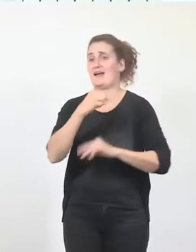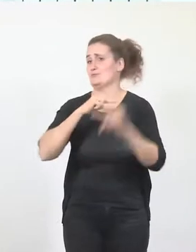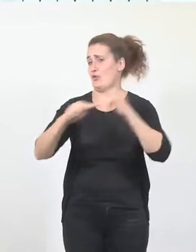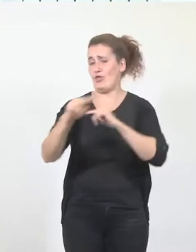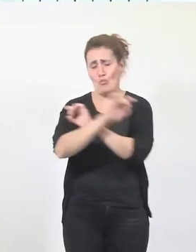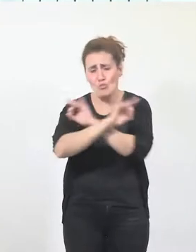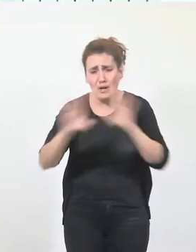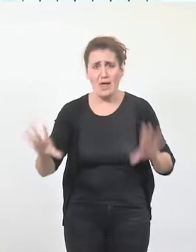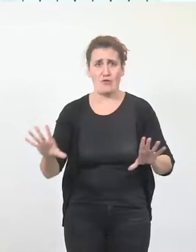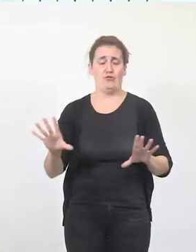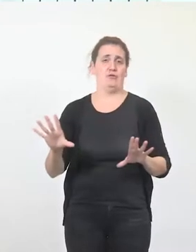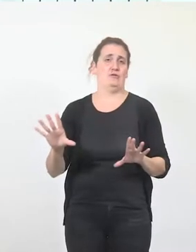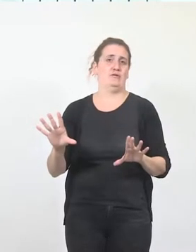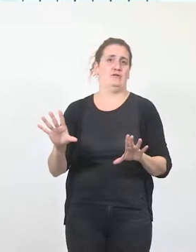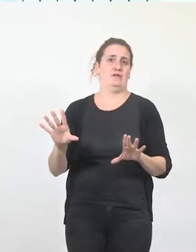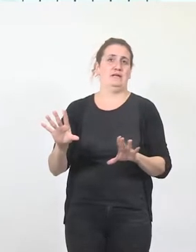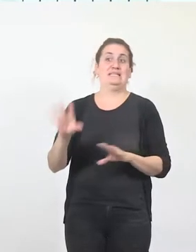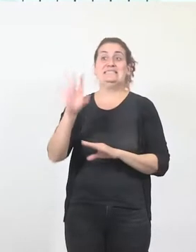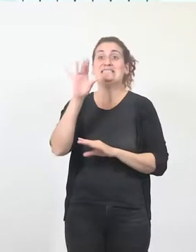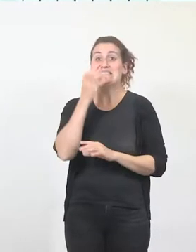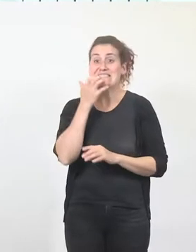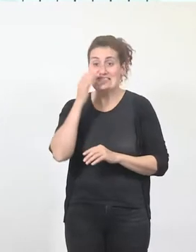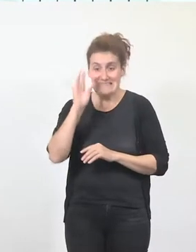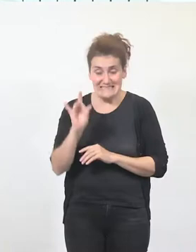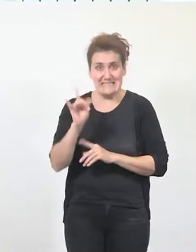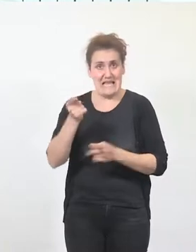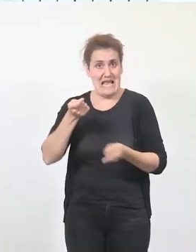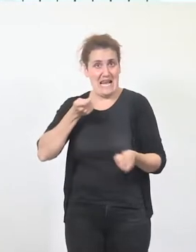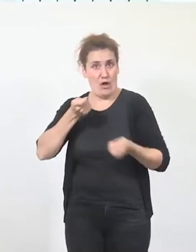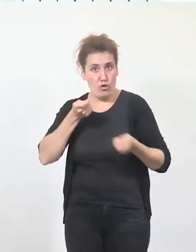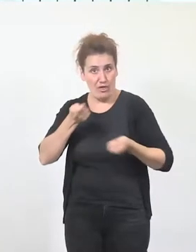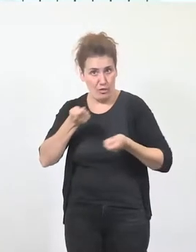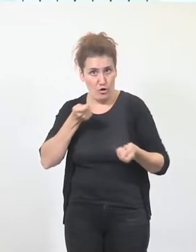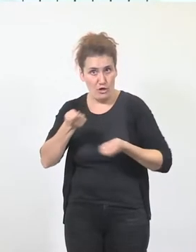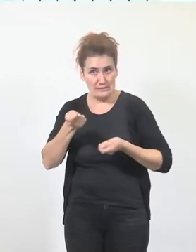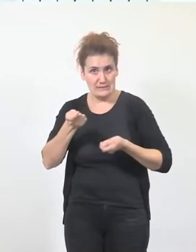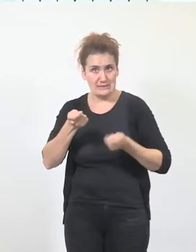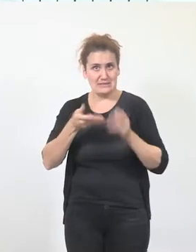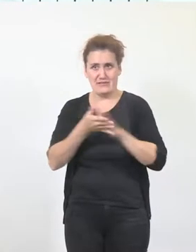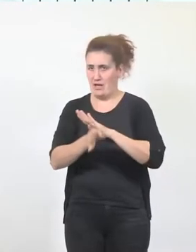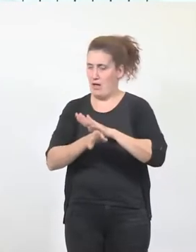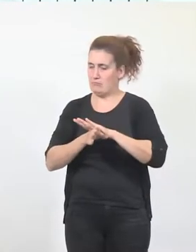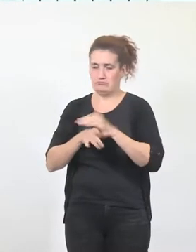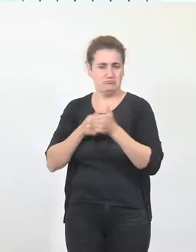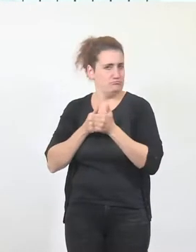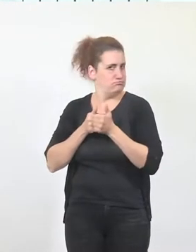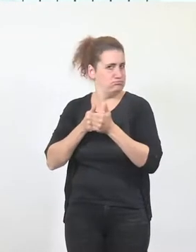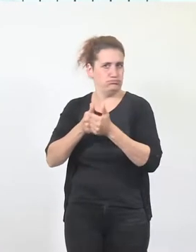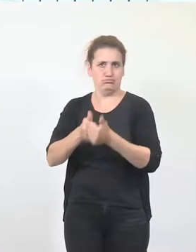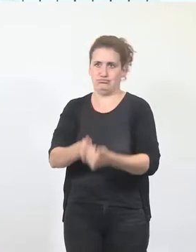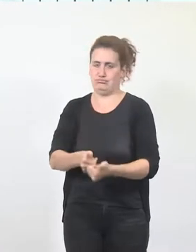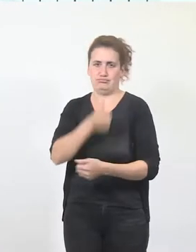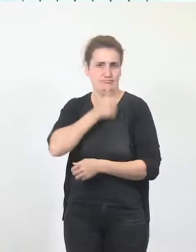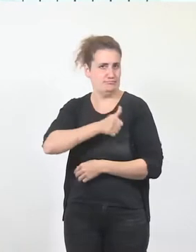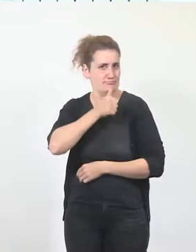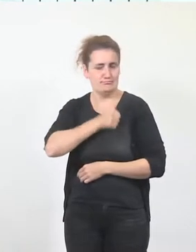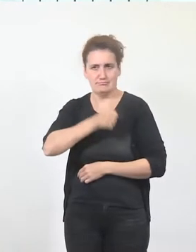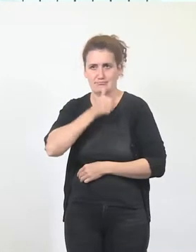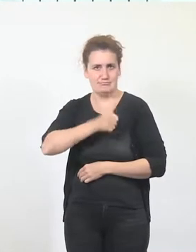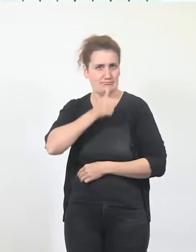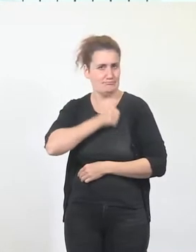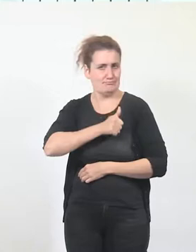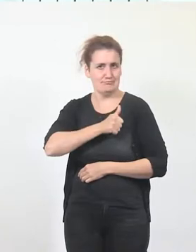de que sí va a haber unas negociaciones. Se van a mantener también el tema